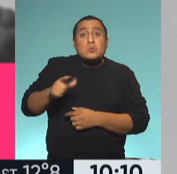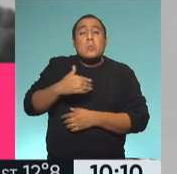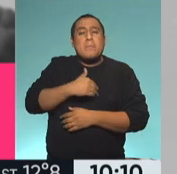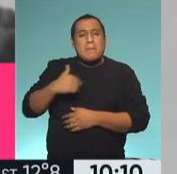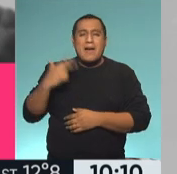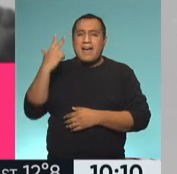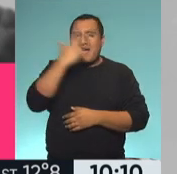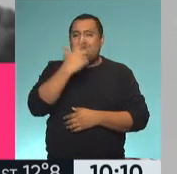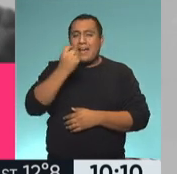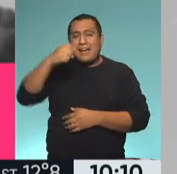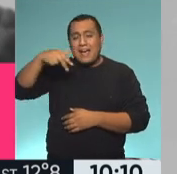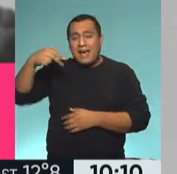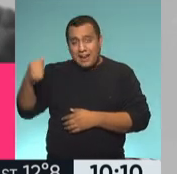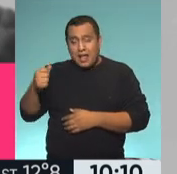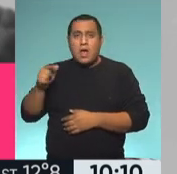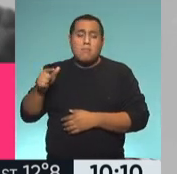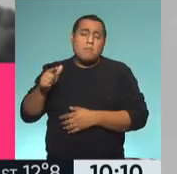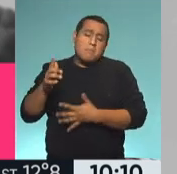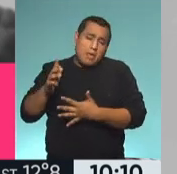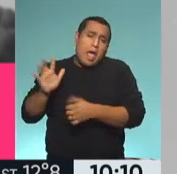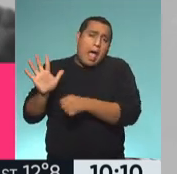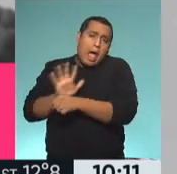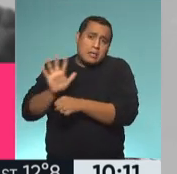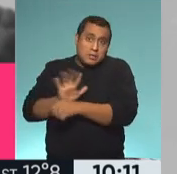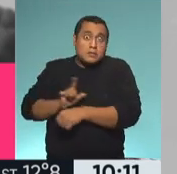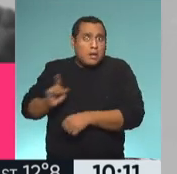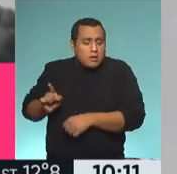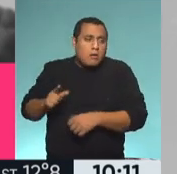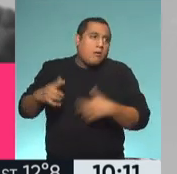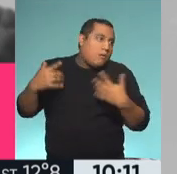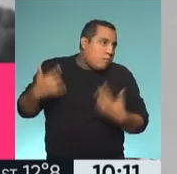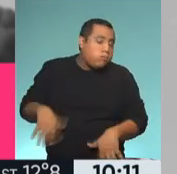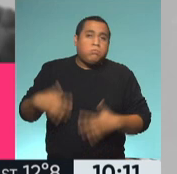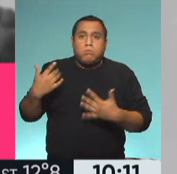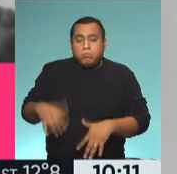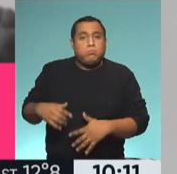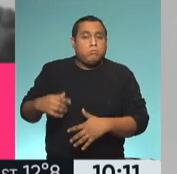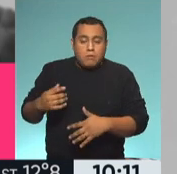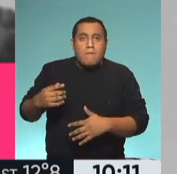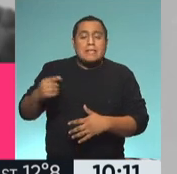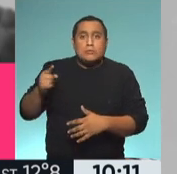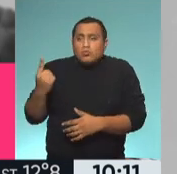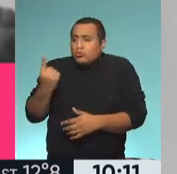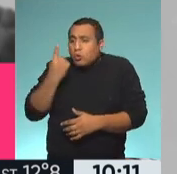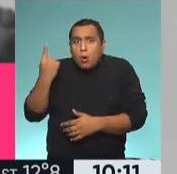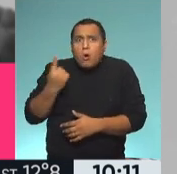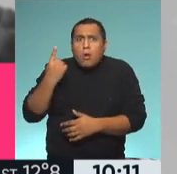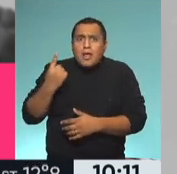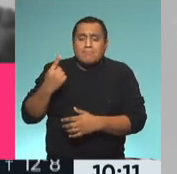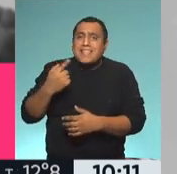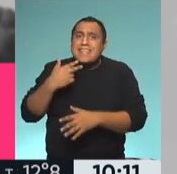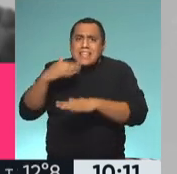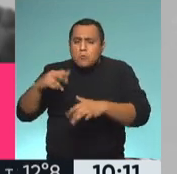Hannah, una actriz de Music Hall, se vio obligada a sacar adelante ella solita a sus